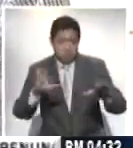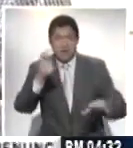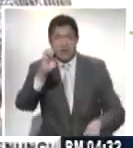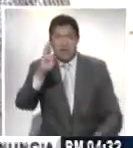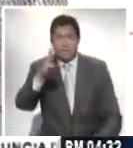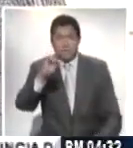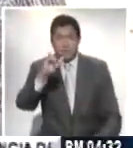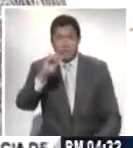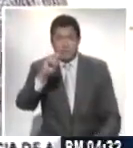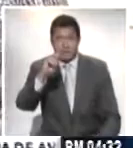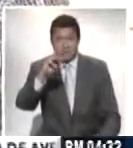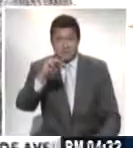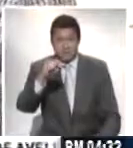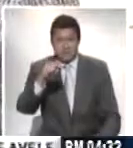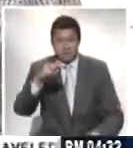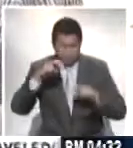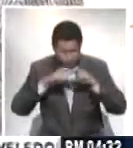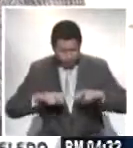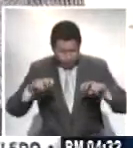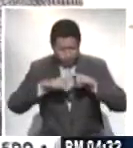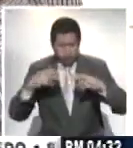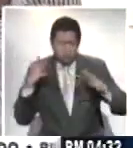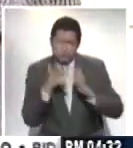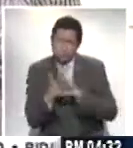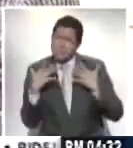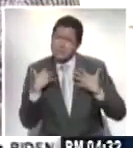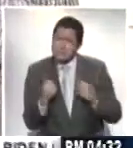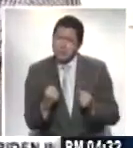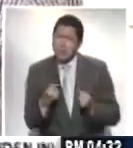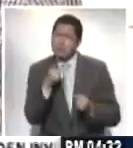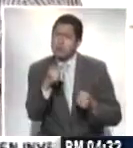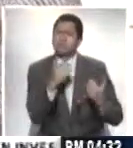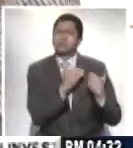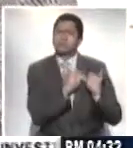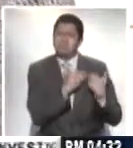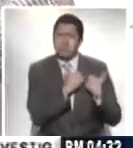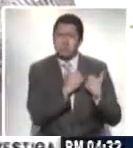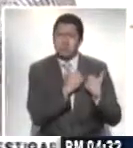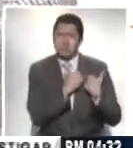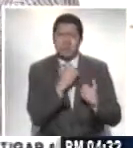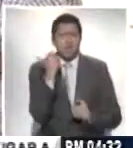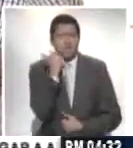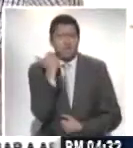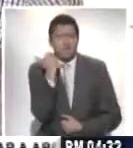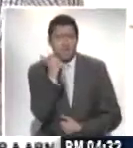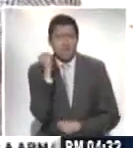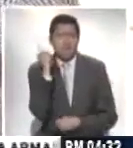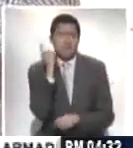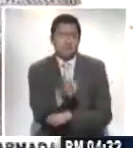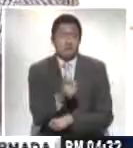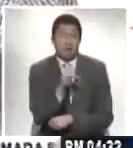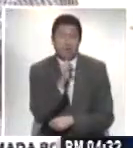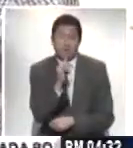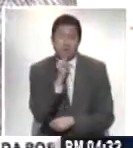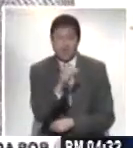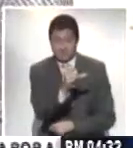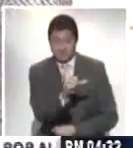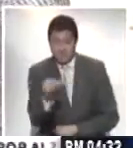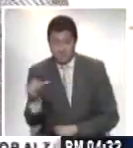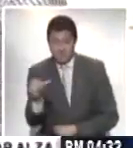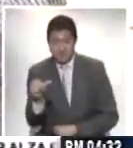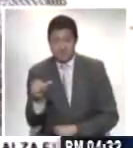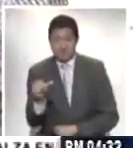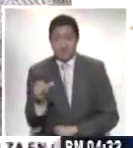prácticamente lo que hace es analizar la situación de salud, tiene bajo la responsabilidad las enfermedades de enuncio obligatoria semanal,